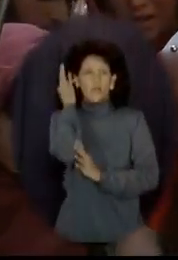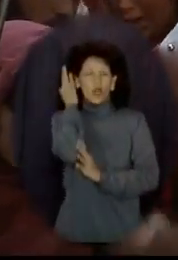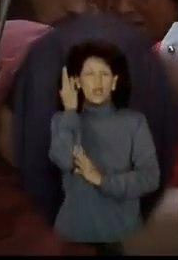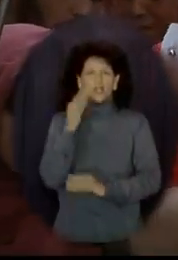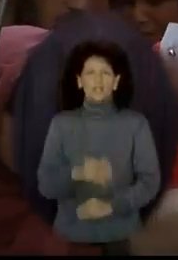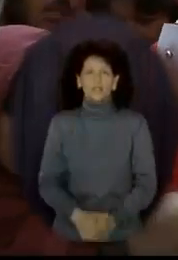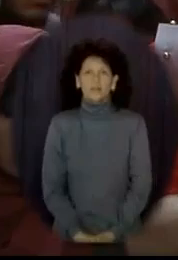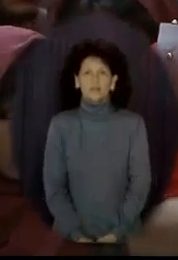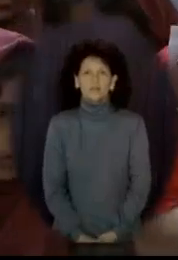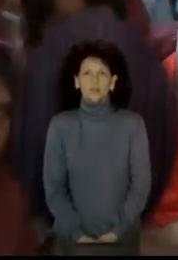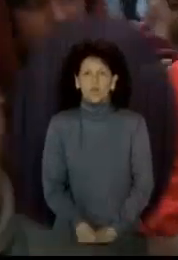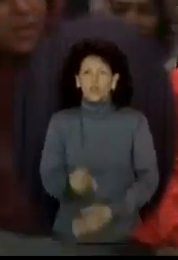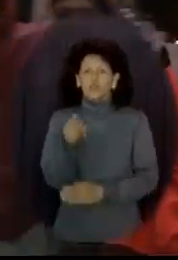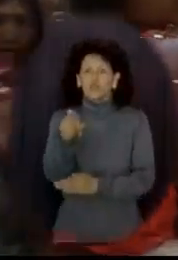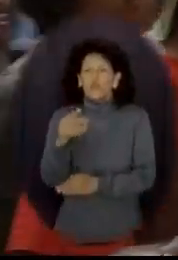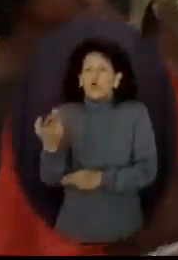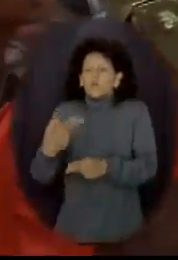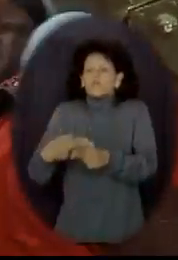¡Tú!